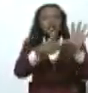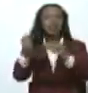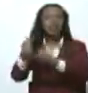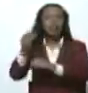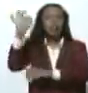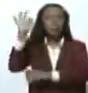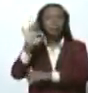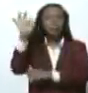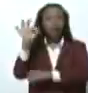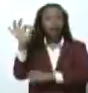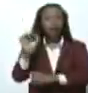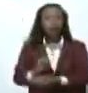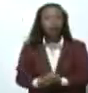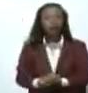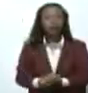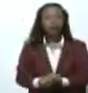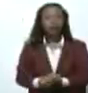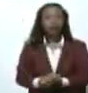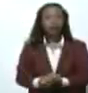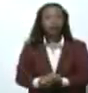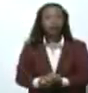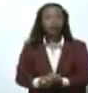36.60%,